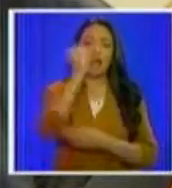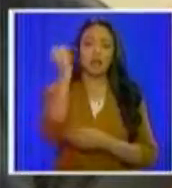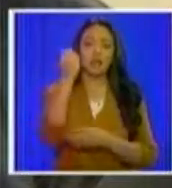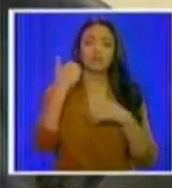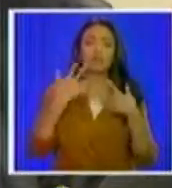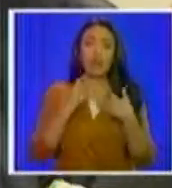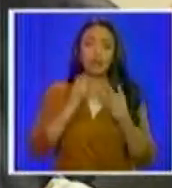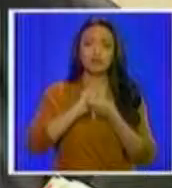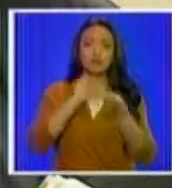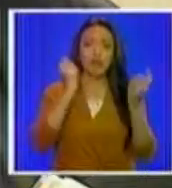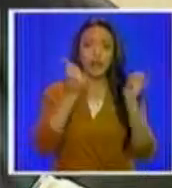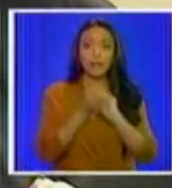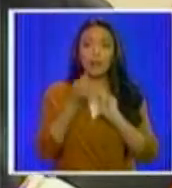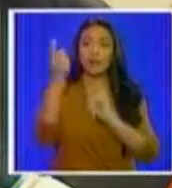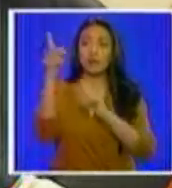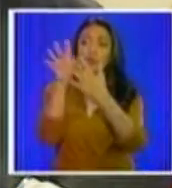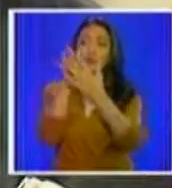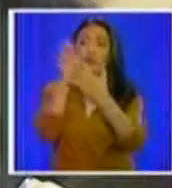cambiar,